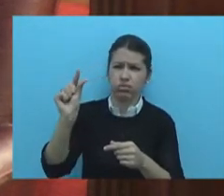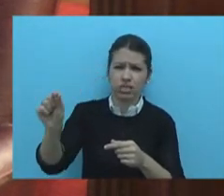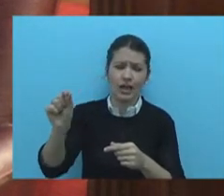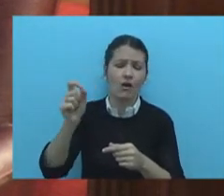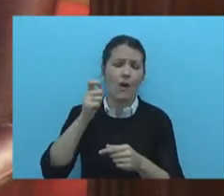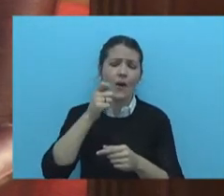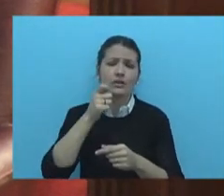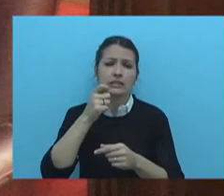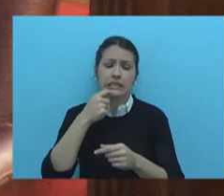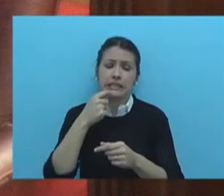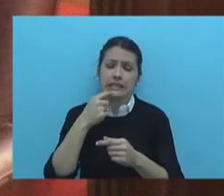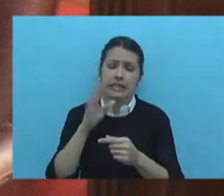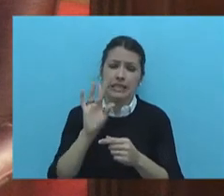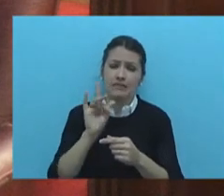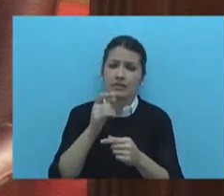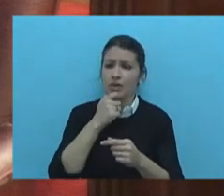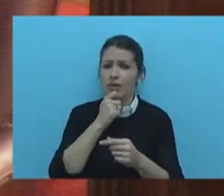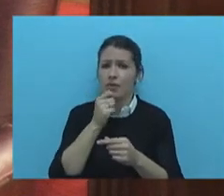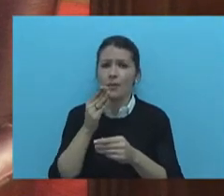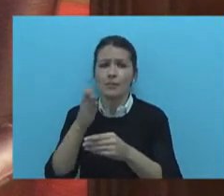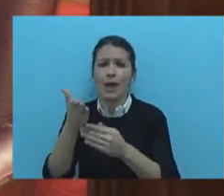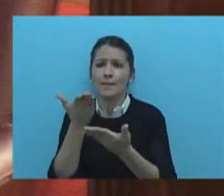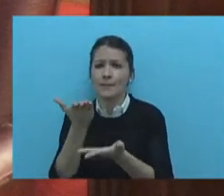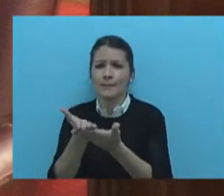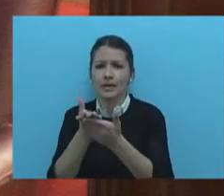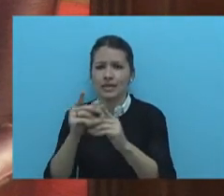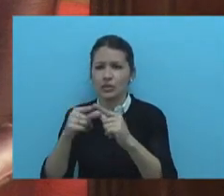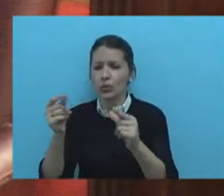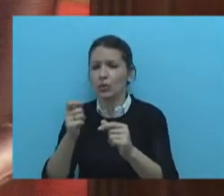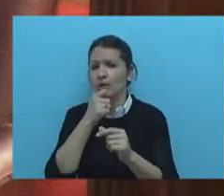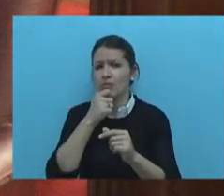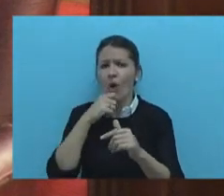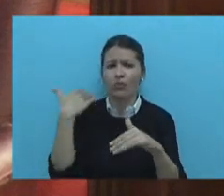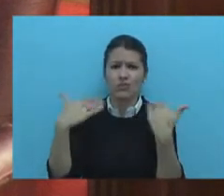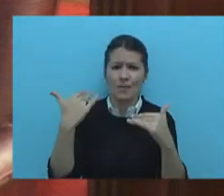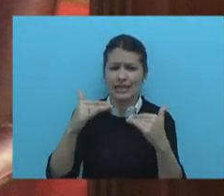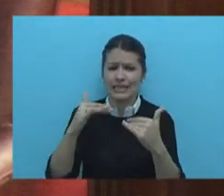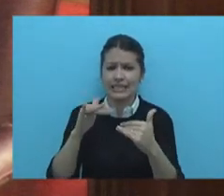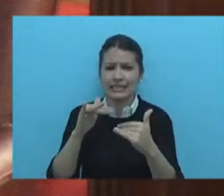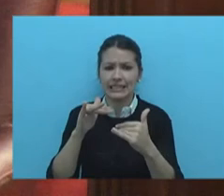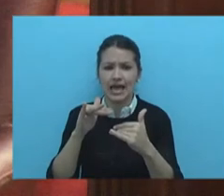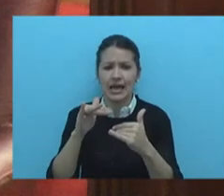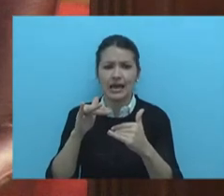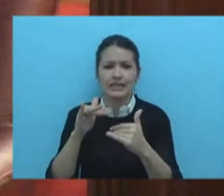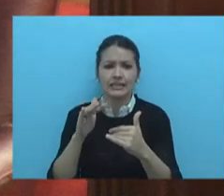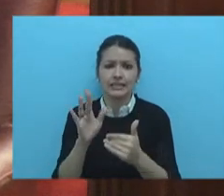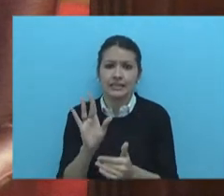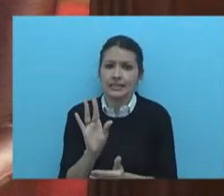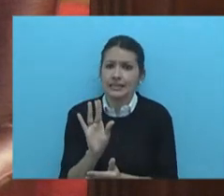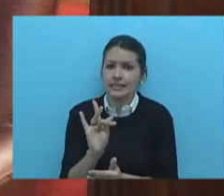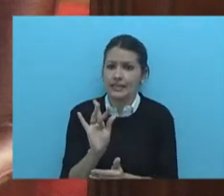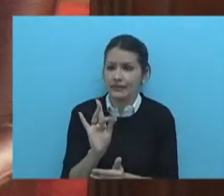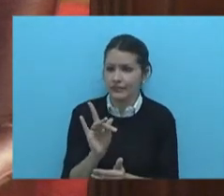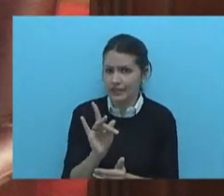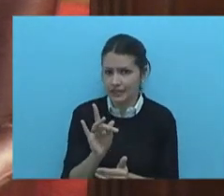para muchos días después. En el caso de que estés sufriendo una emergencia, la guardia tarda mucho en